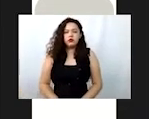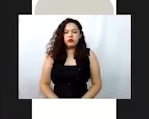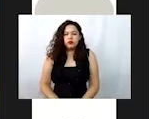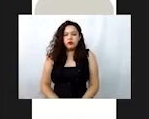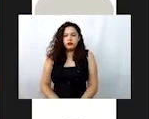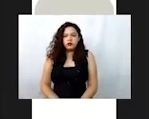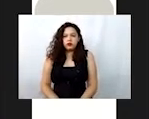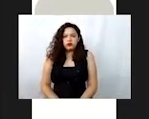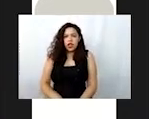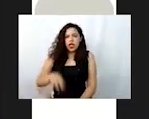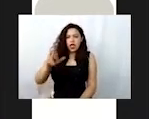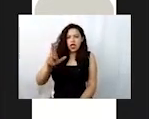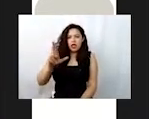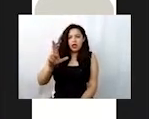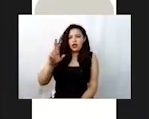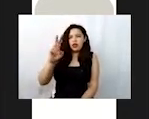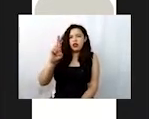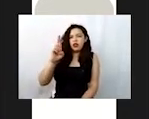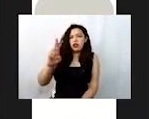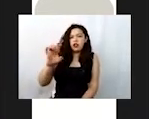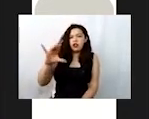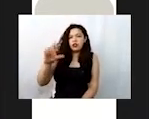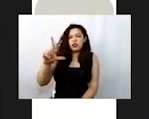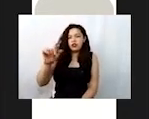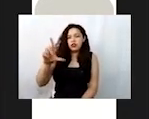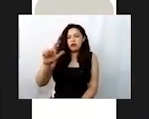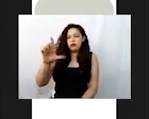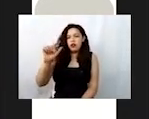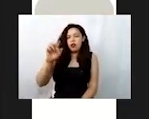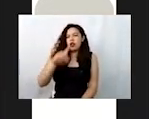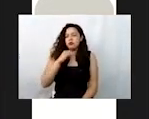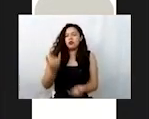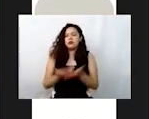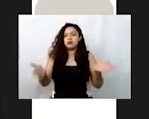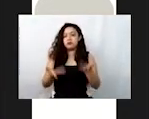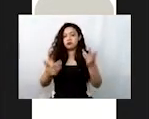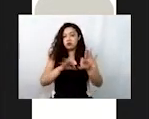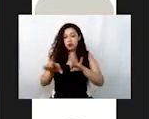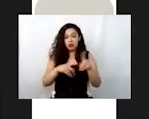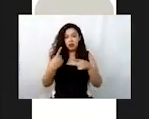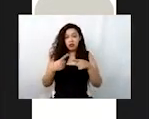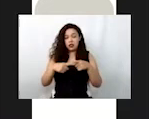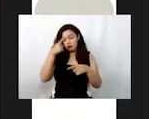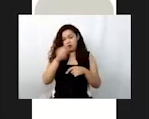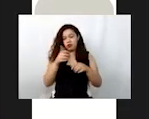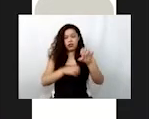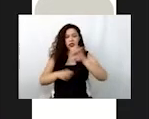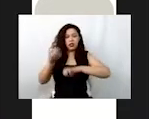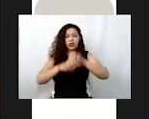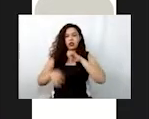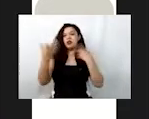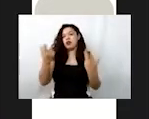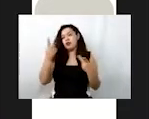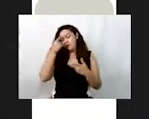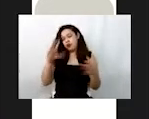recircular, cómo contribuyen también y con quienes trabajan, en este caso con otras empresas con las que